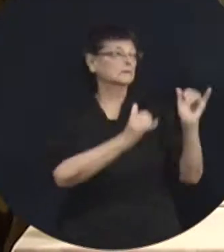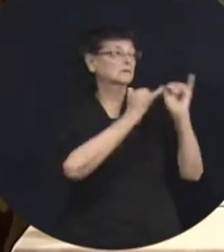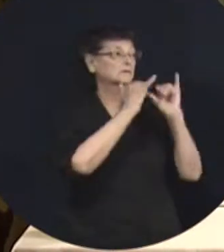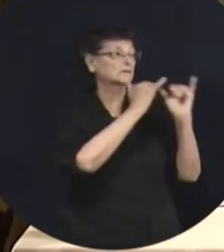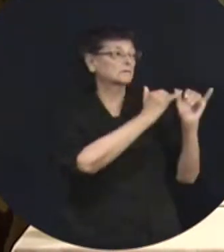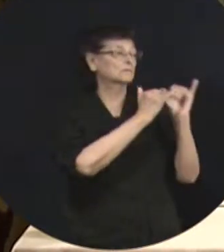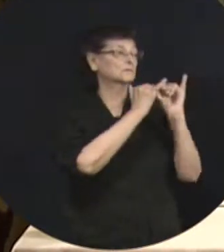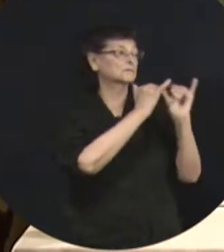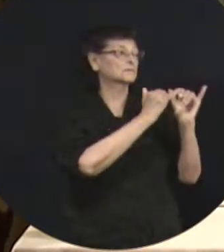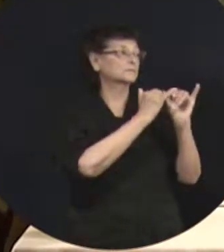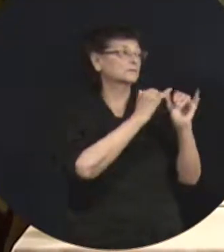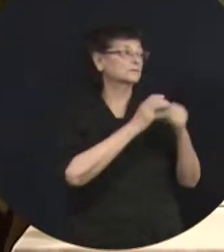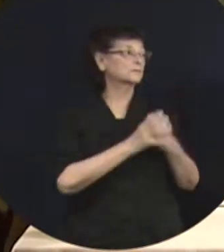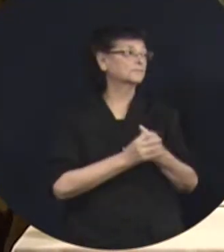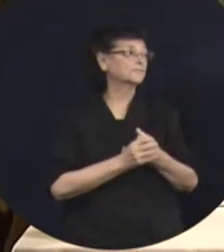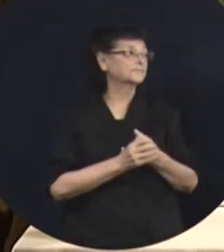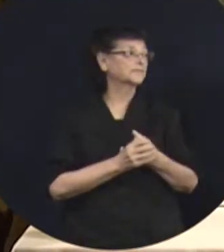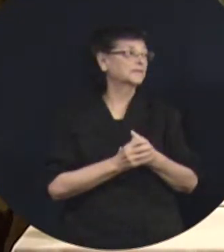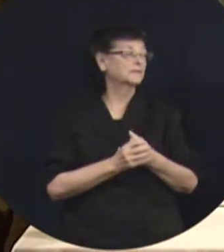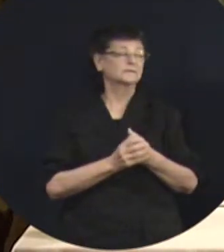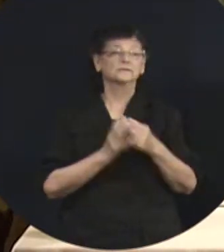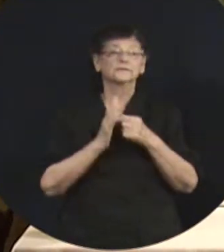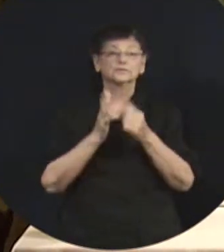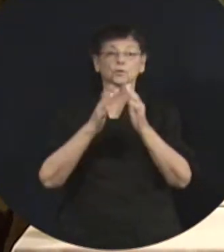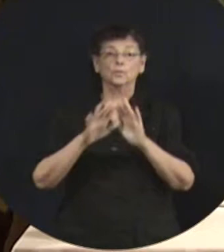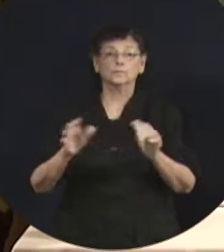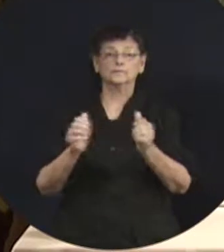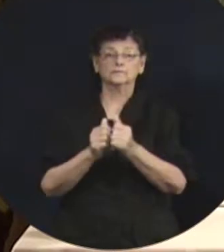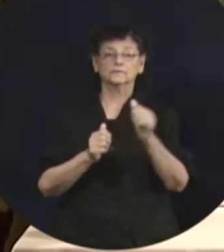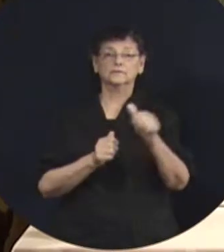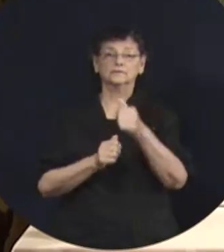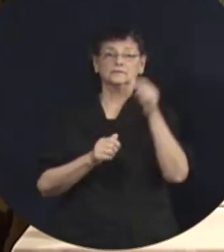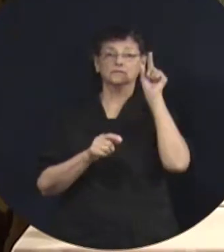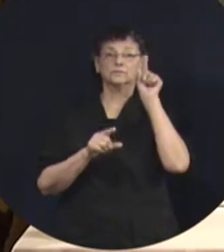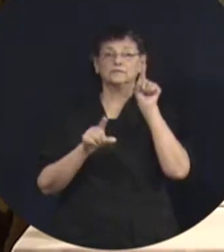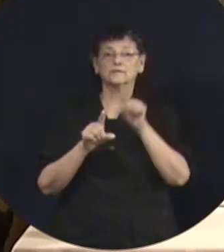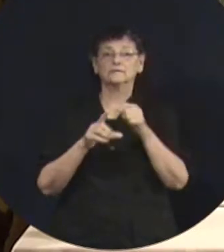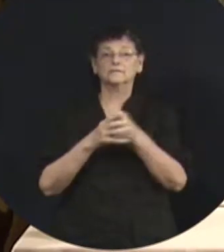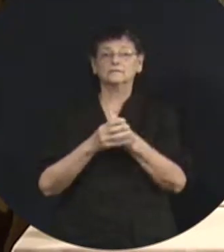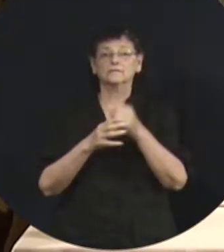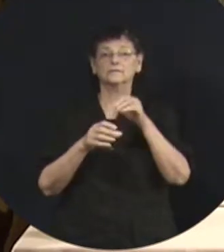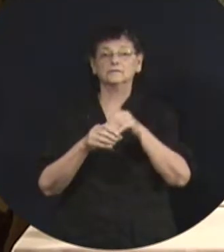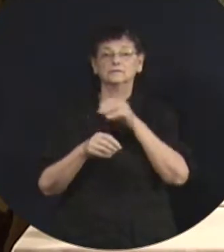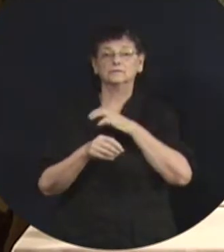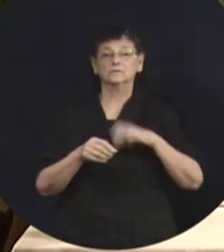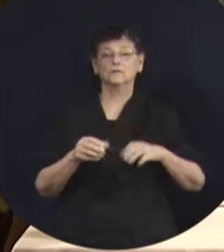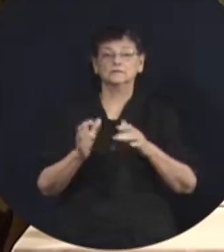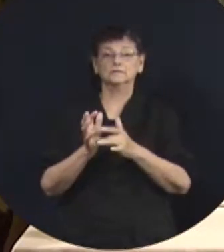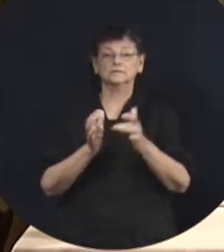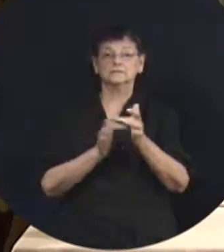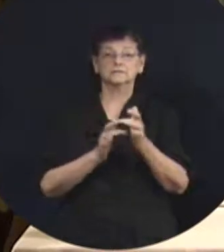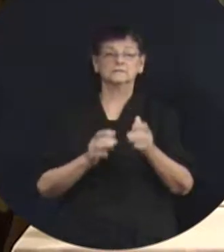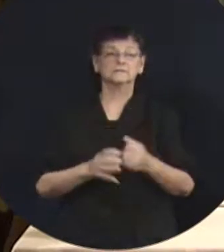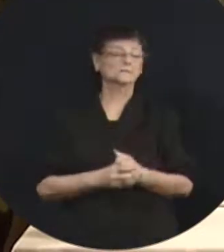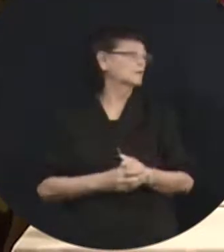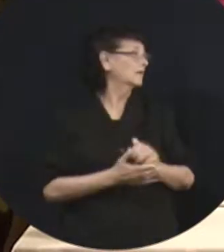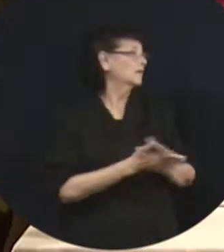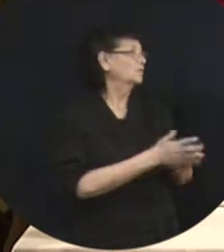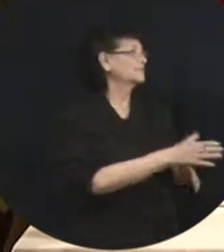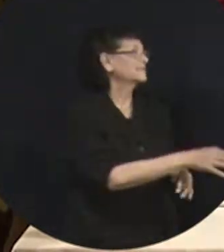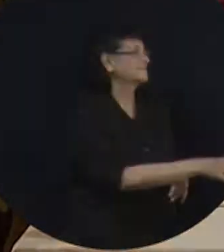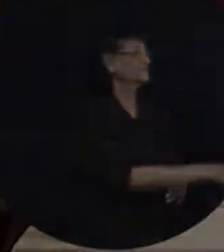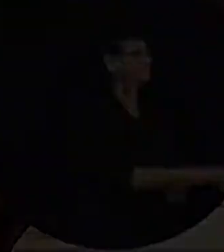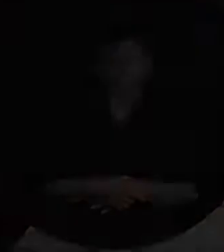con ustedes. Y con tu espíritu. Daros la paz como hermanos y hermanas en Cristo Jesús.